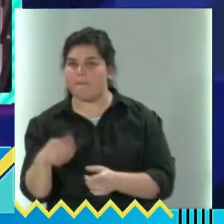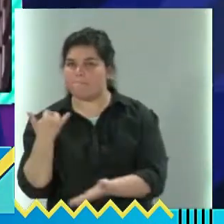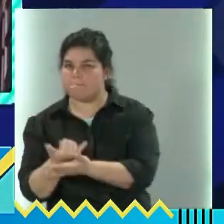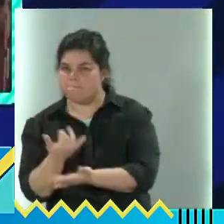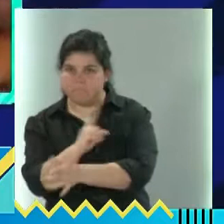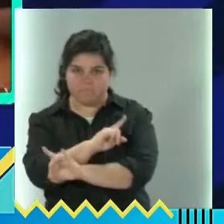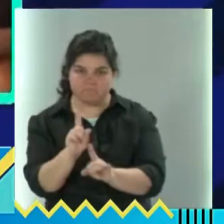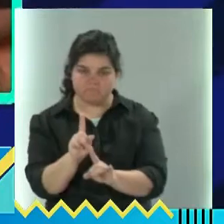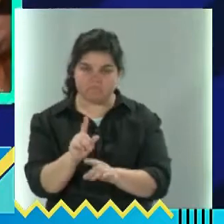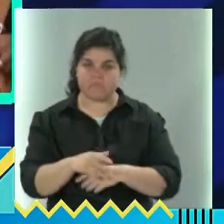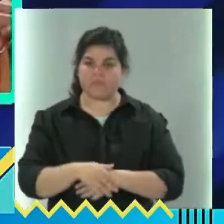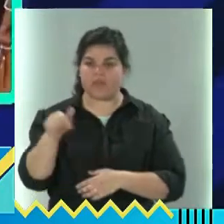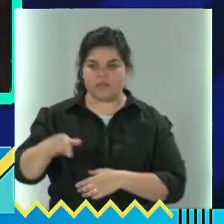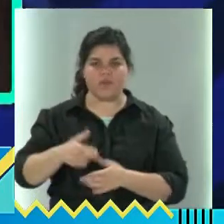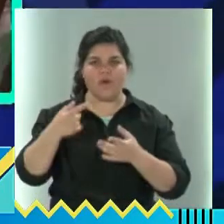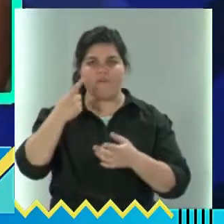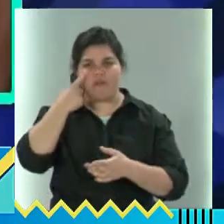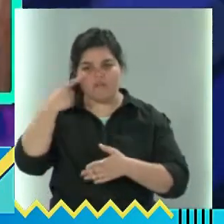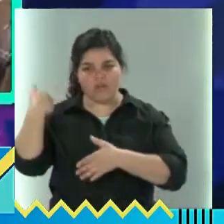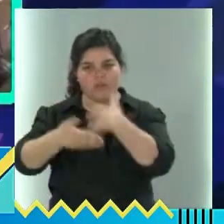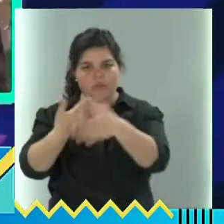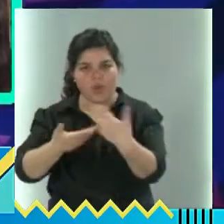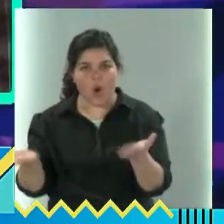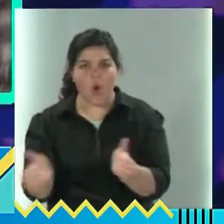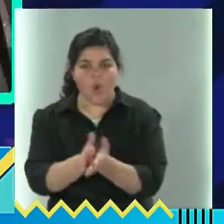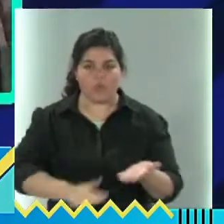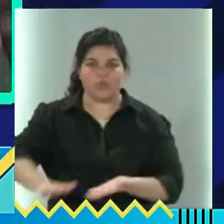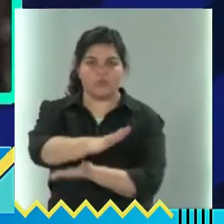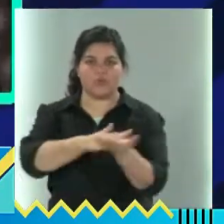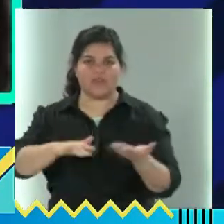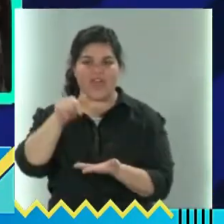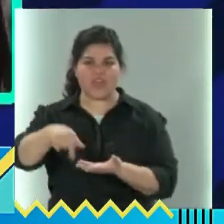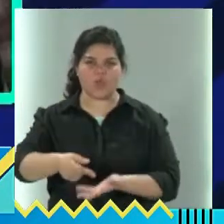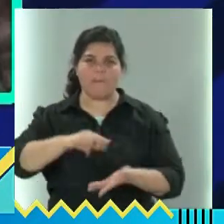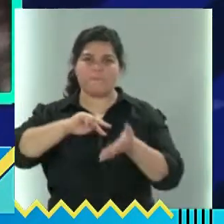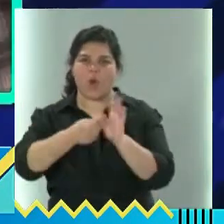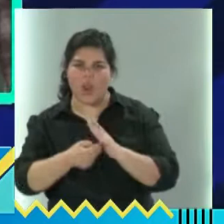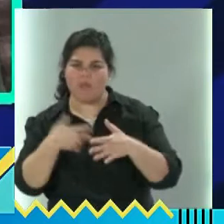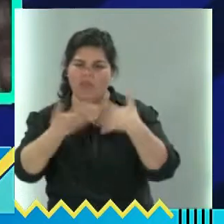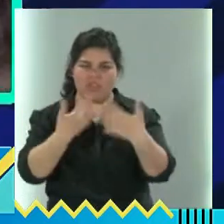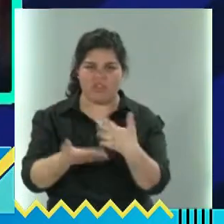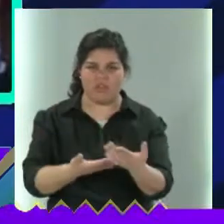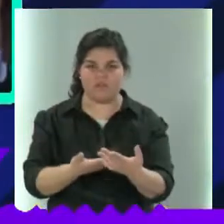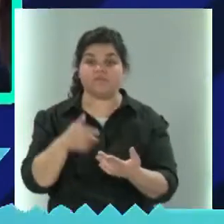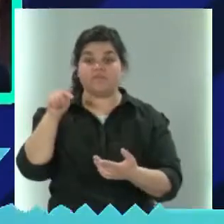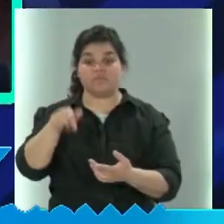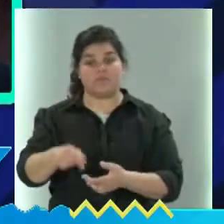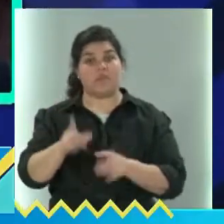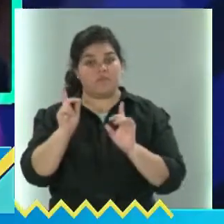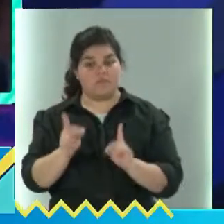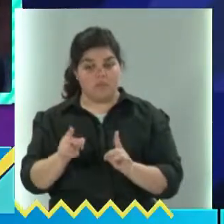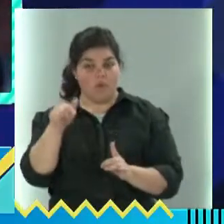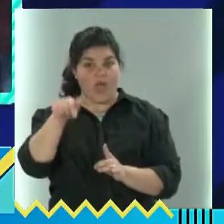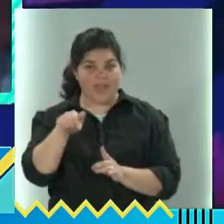porque afectan esa buena convivencia social que tenemos que tener. Entonces, en ese aspecto, lo que se busca con esto